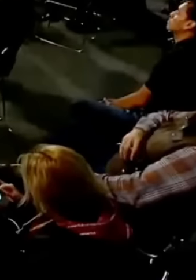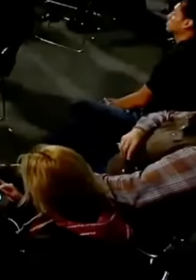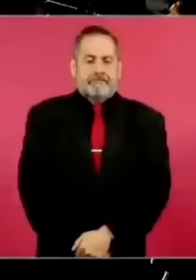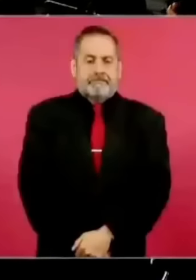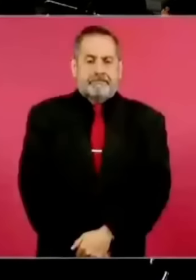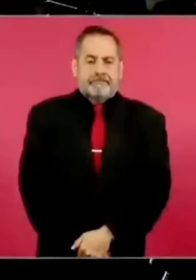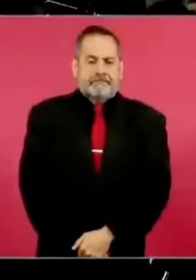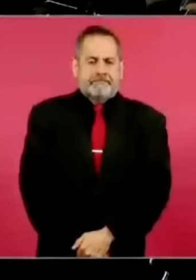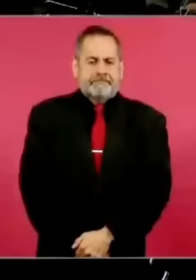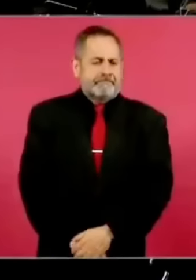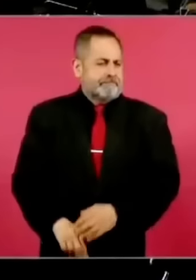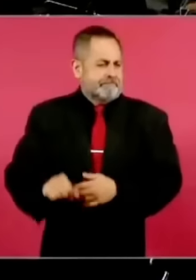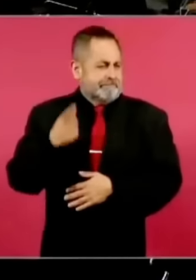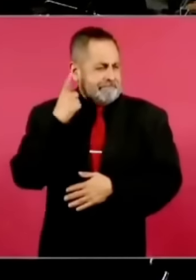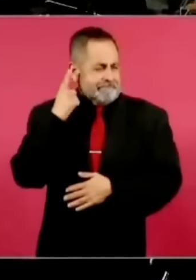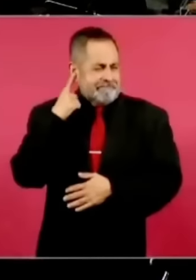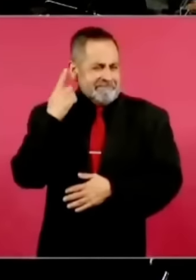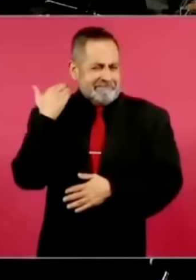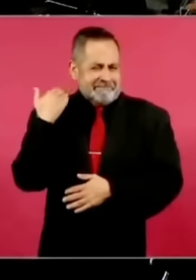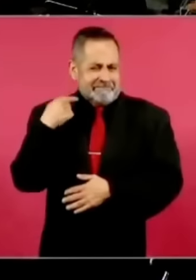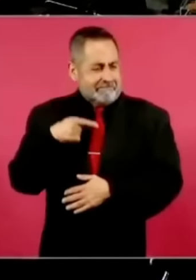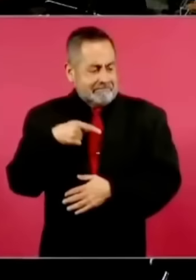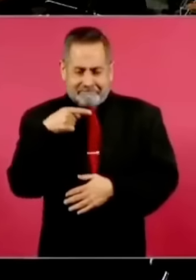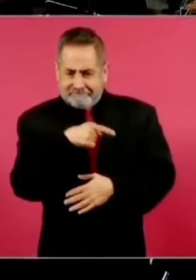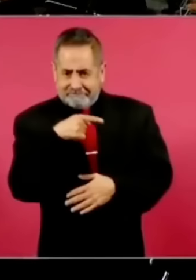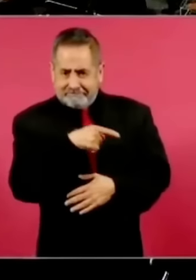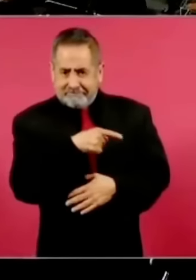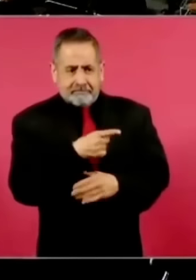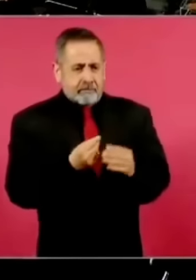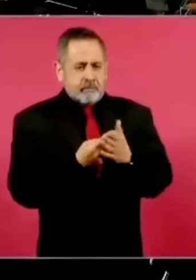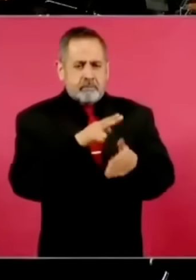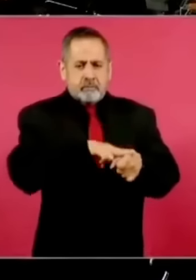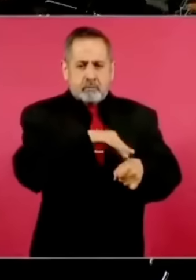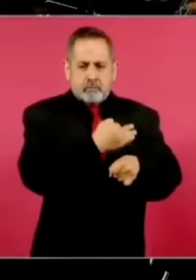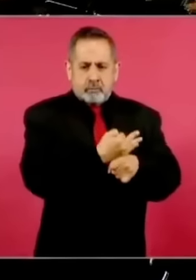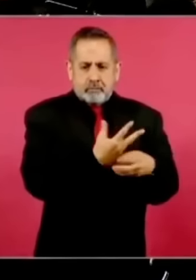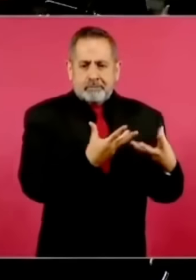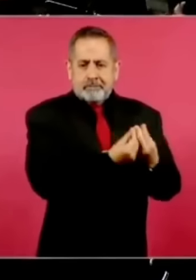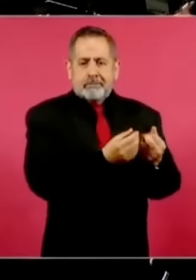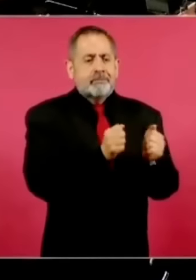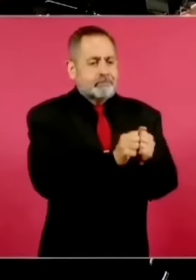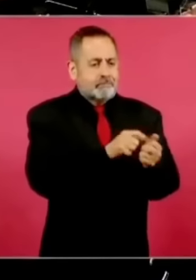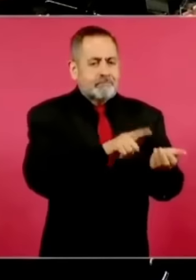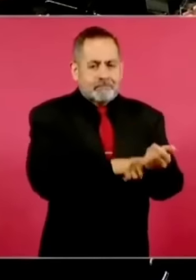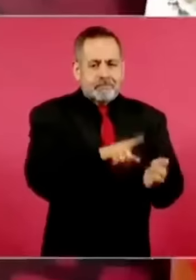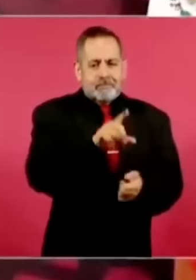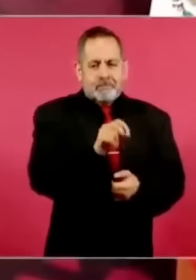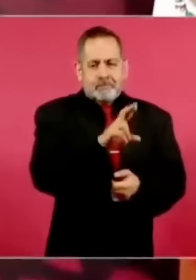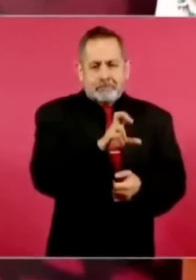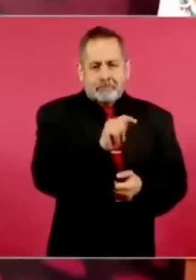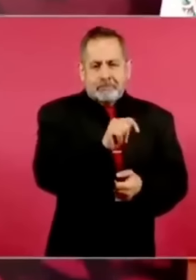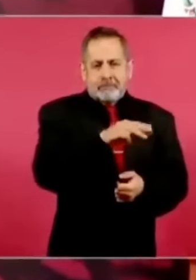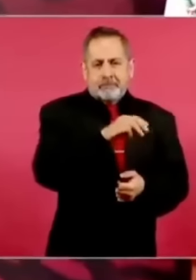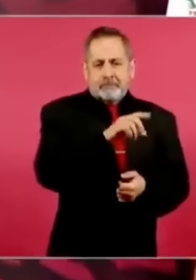es el notario de Loret de Mola,